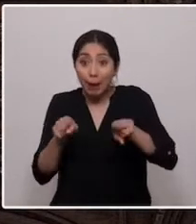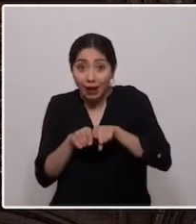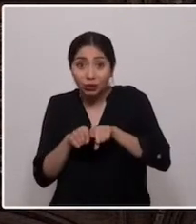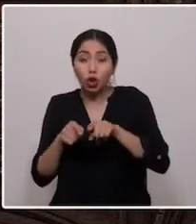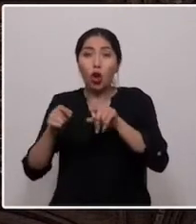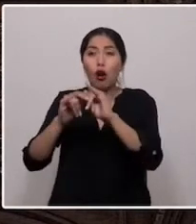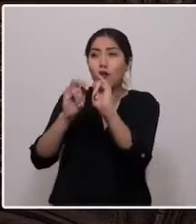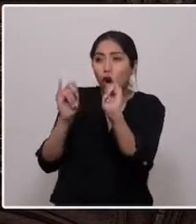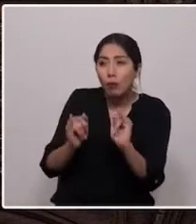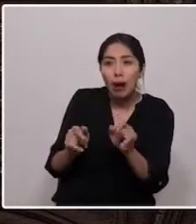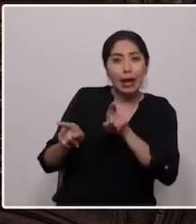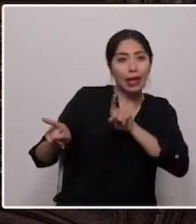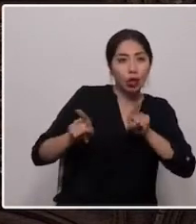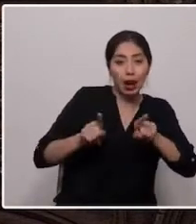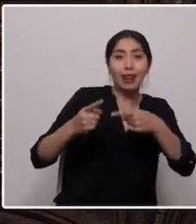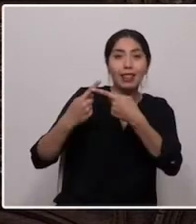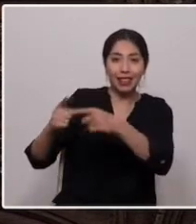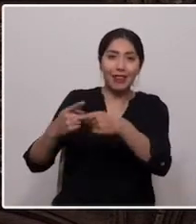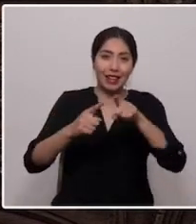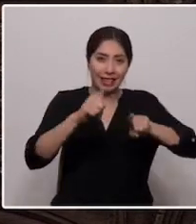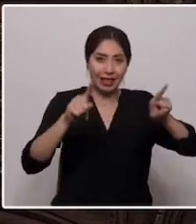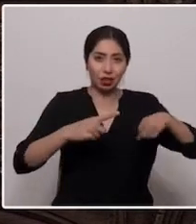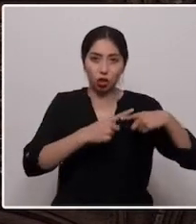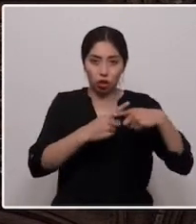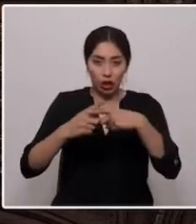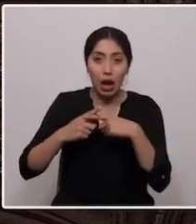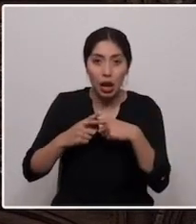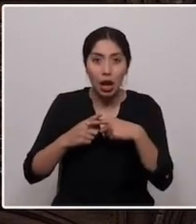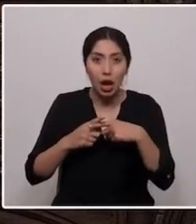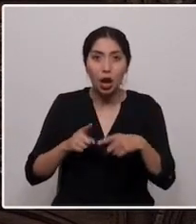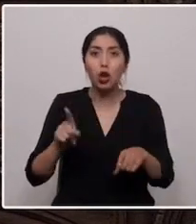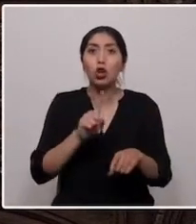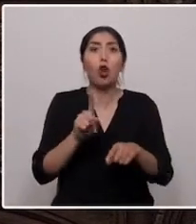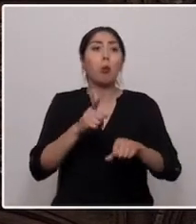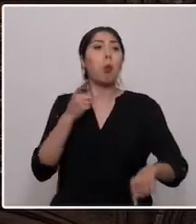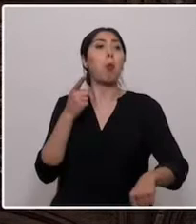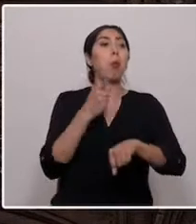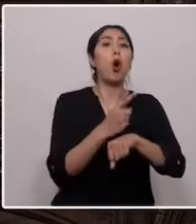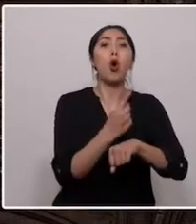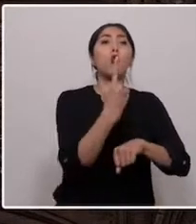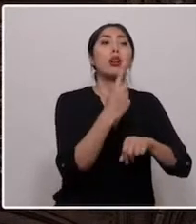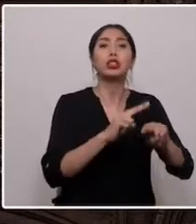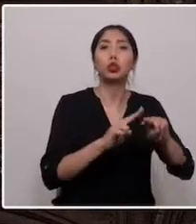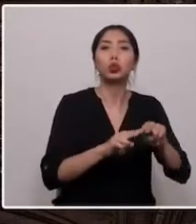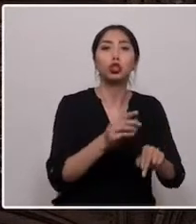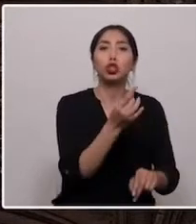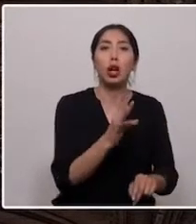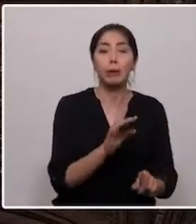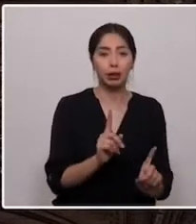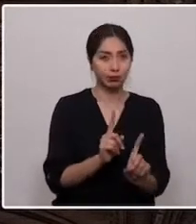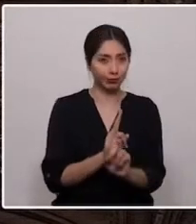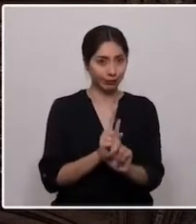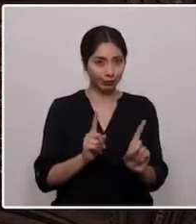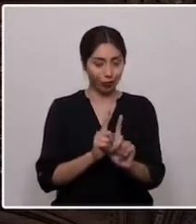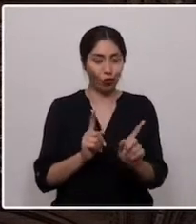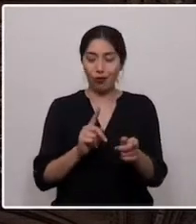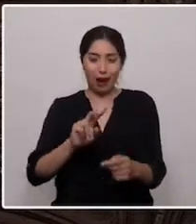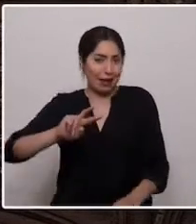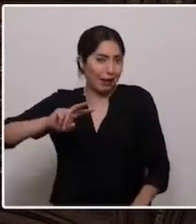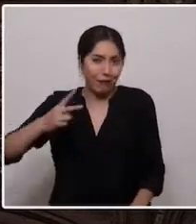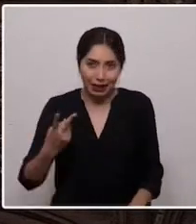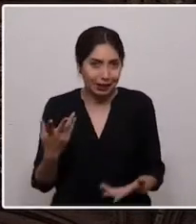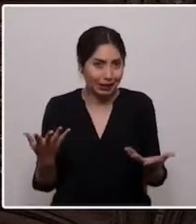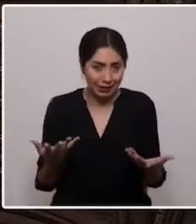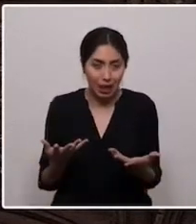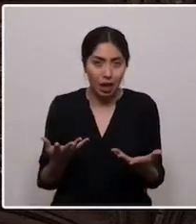la diversidad social y no imponer una de ellas como la única posible. Todo lo contrario sería